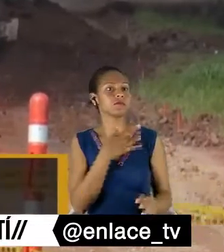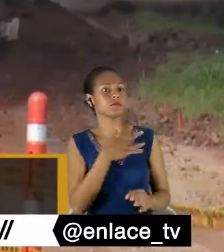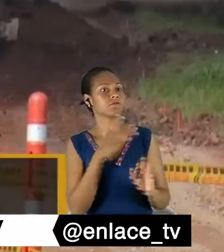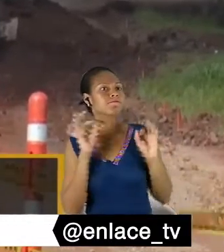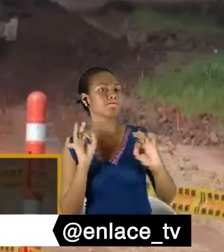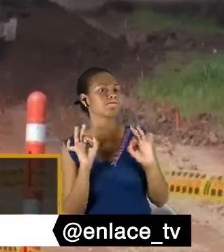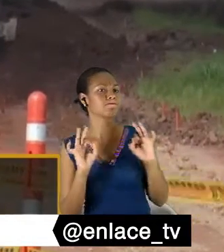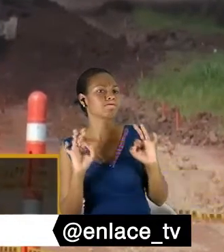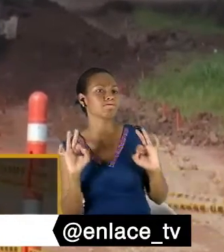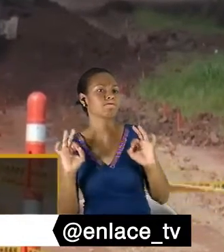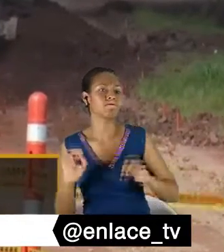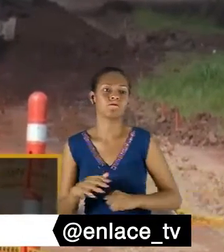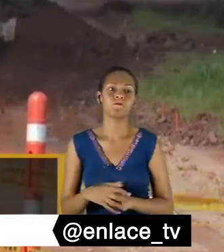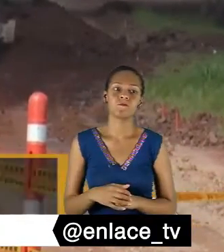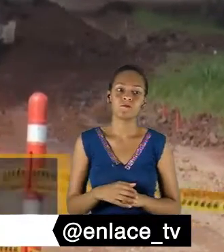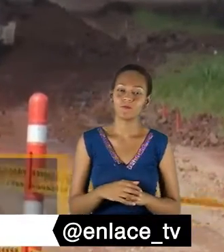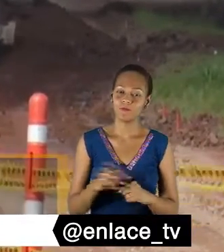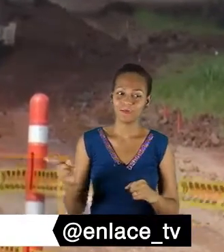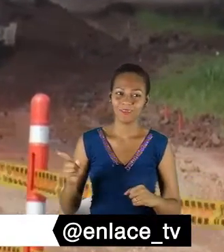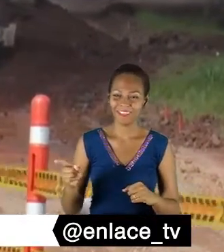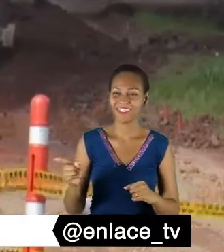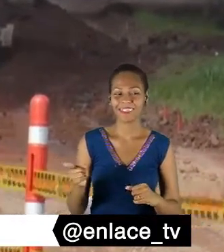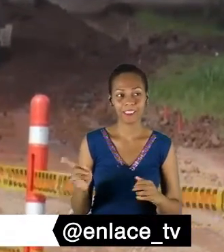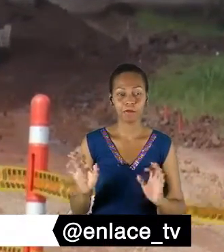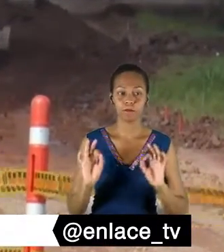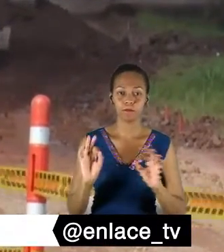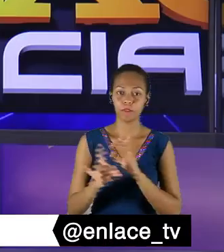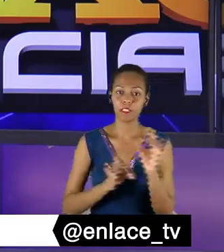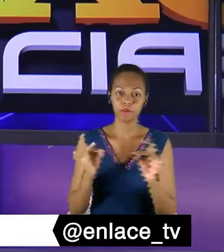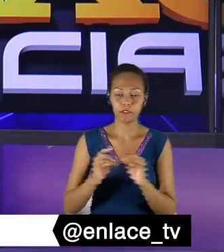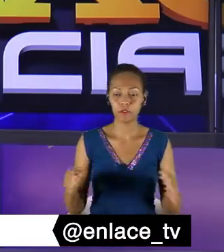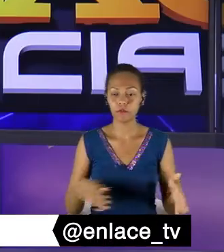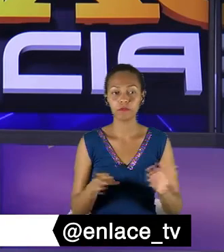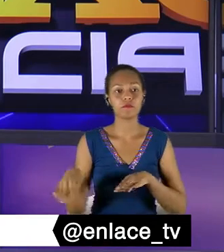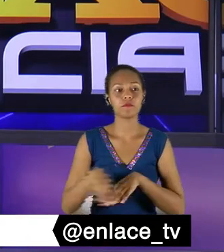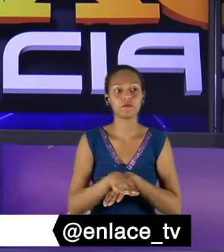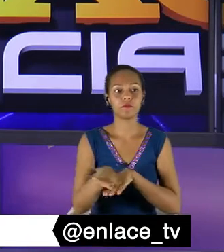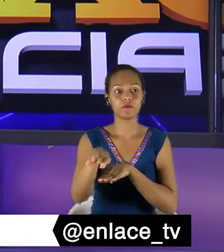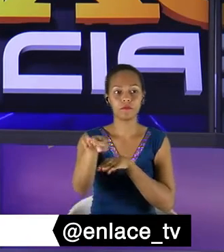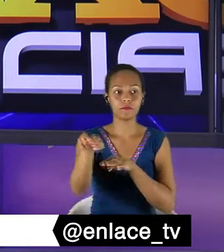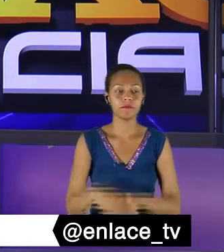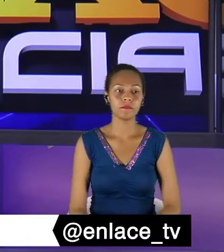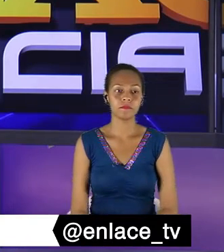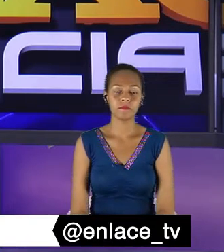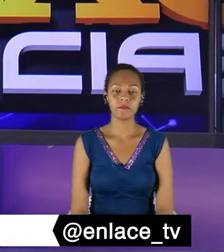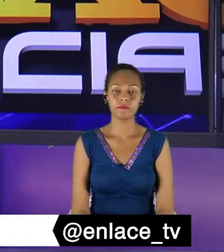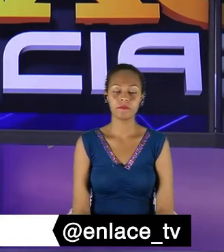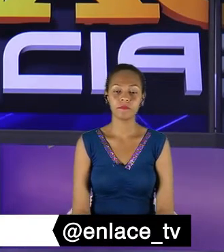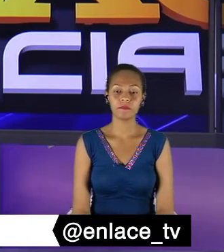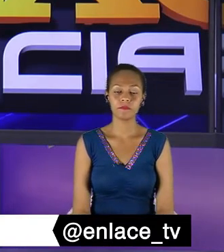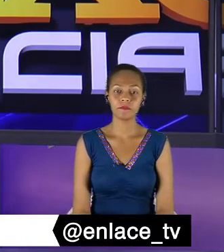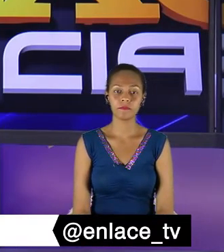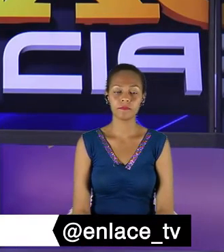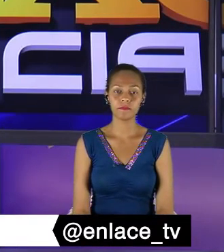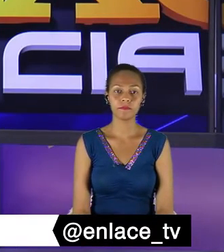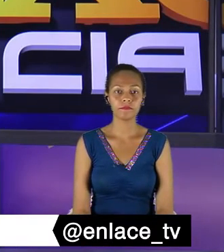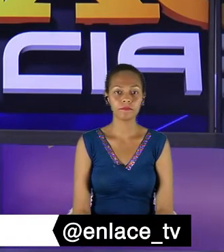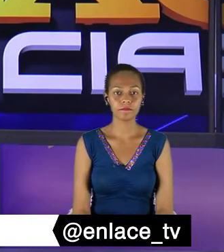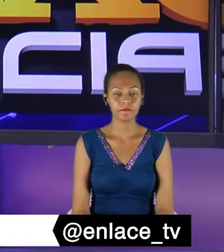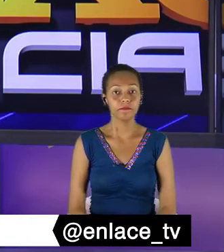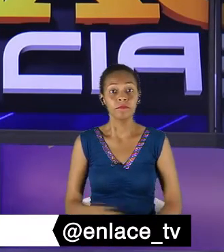Santander en su trazado El Retén Aeropuerto. La Secretaría de Infraestructura iniciará en los próximos